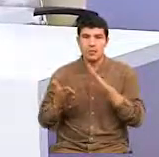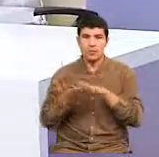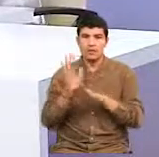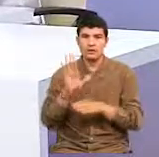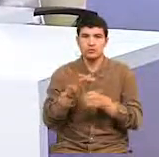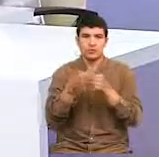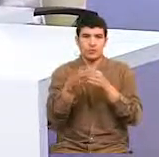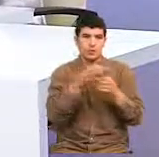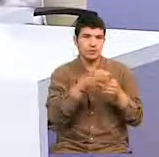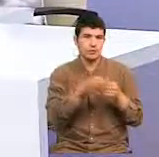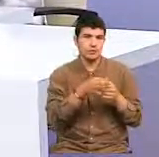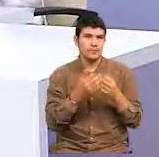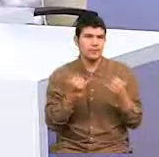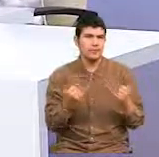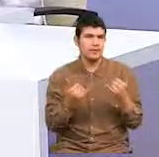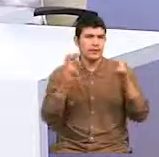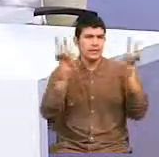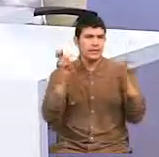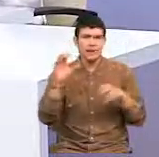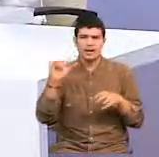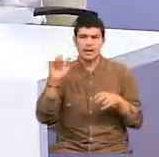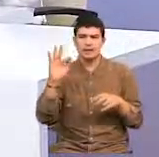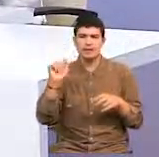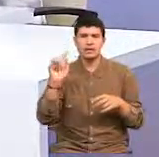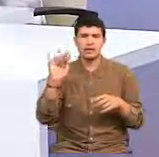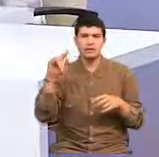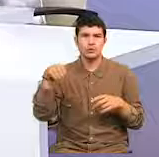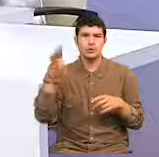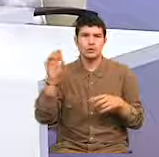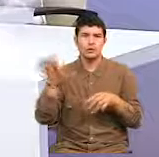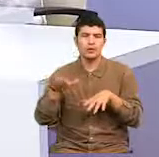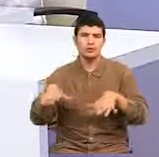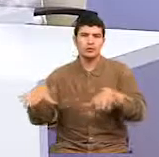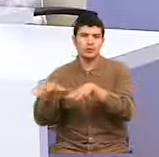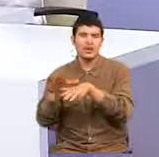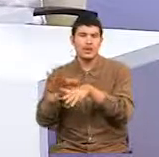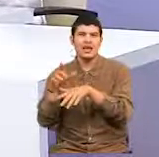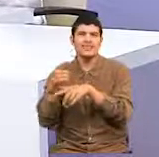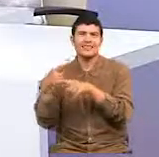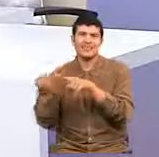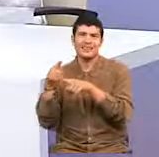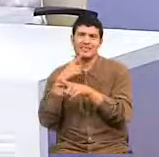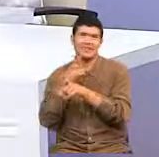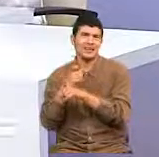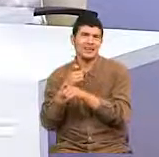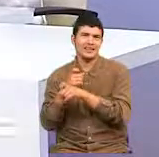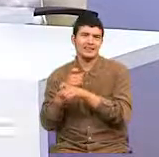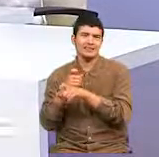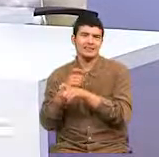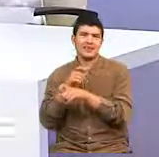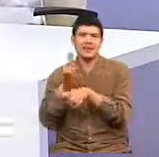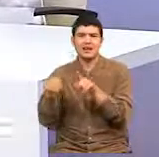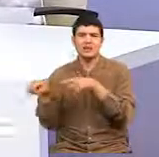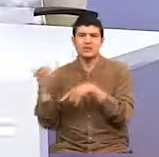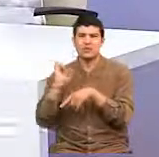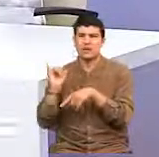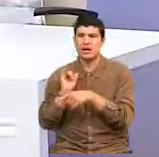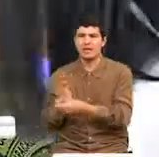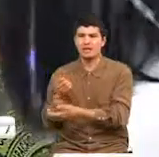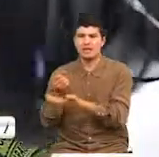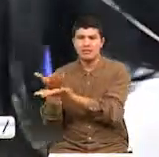municipios, y hablemos de la zona del Catatumbo básicamente, a donde muchos lugares no habían llegado y el ejército ha llegado allá llevándoles